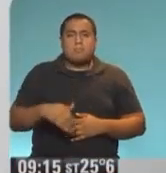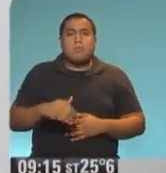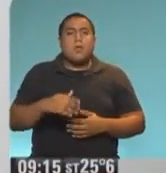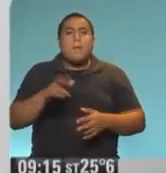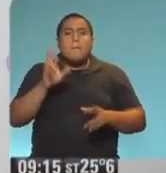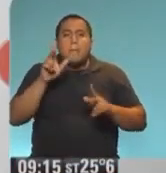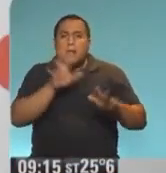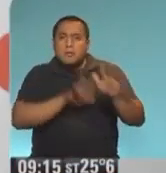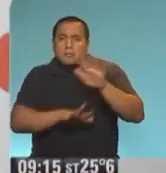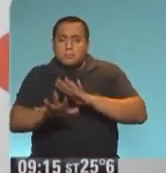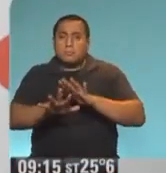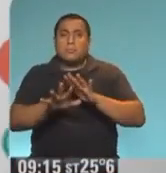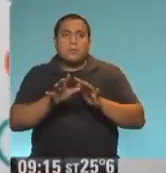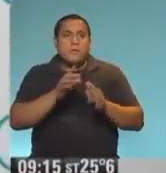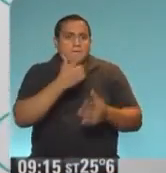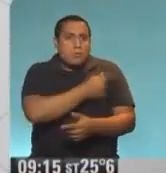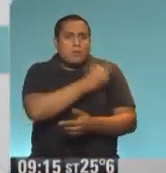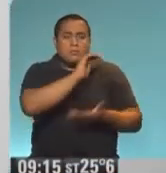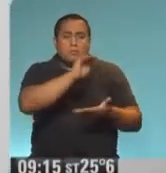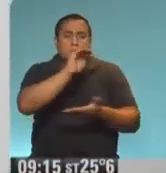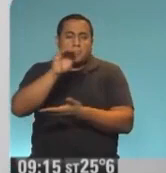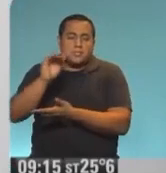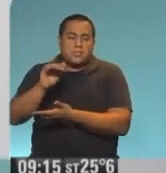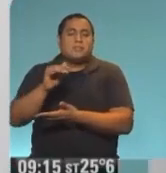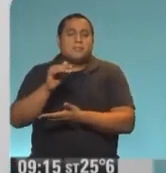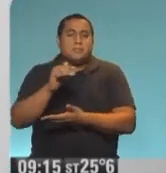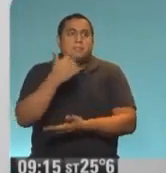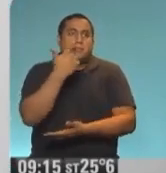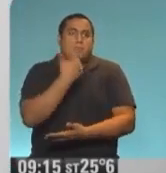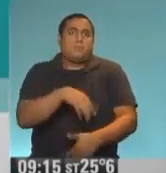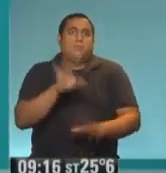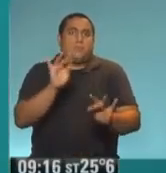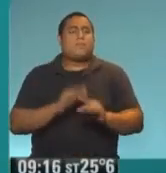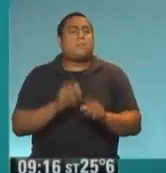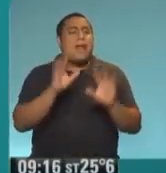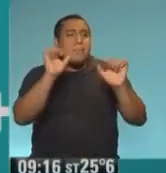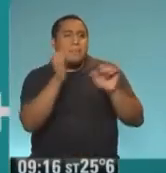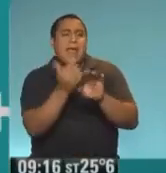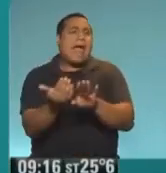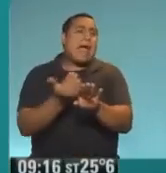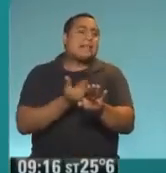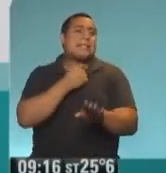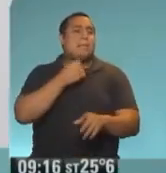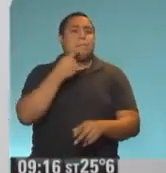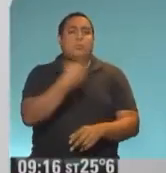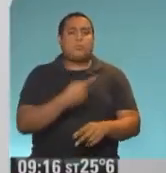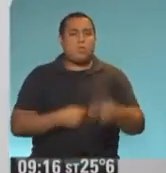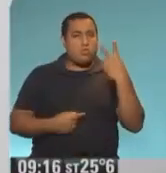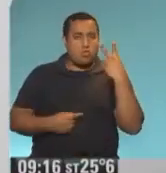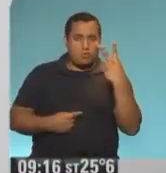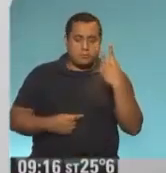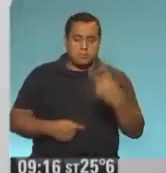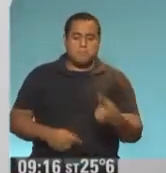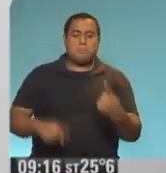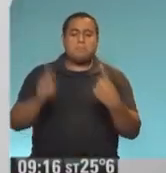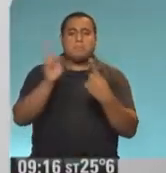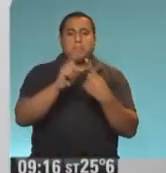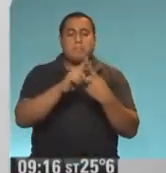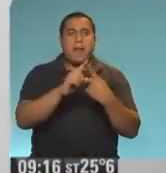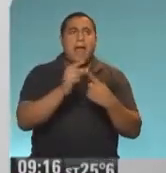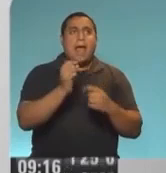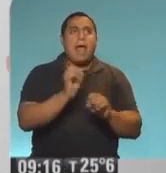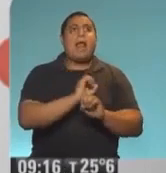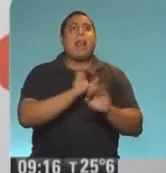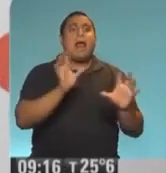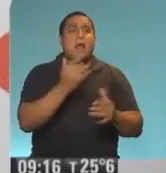un enorme, enorme desafío. Ministro, no quiero despedirlo sin antes preguntarle dos cosas. La primera es, para aclarificar lo que antes